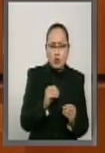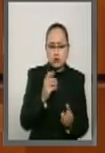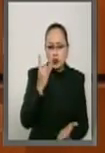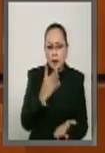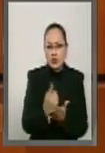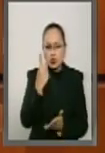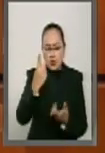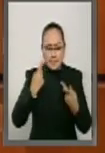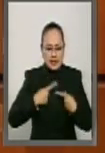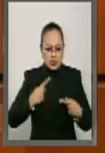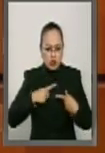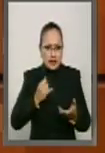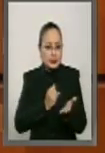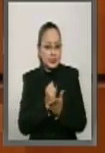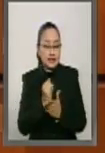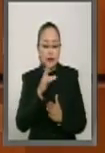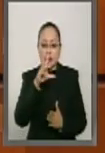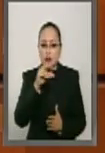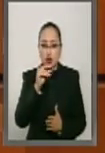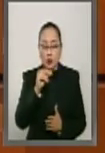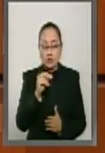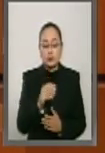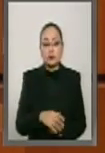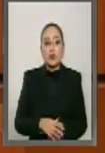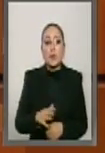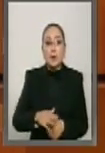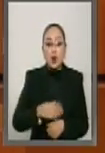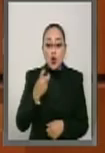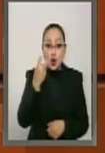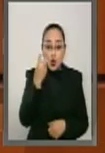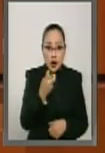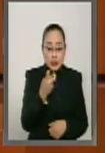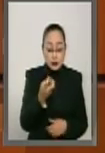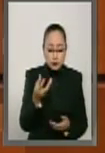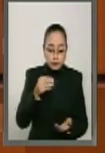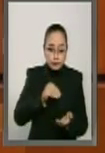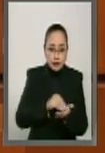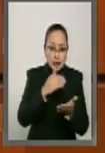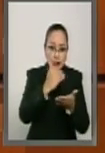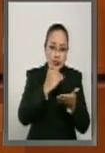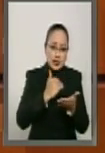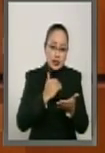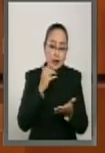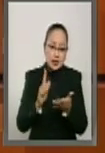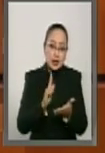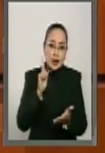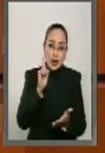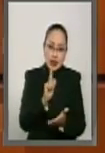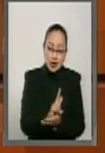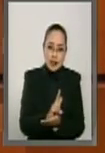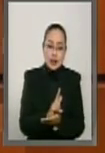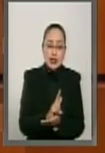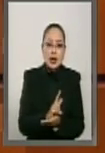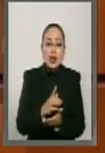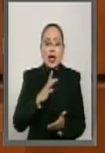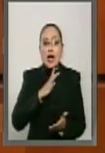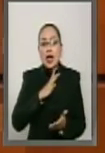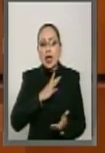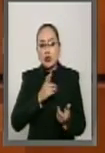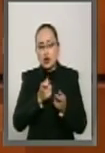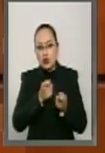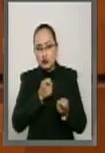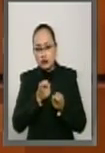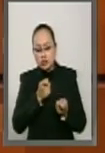unilateral. En este orden de ideas, del contenido de la ley destaca el control